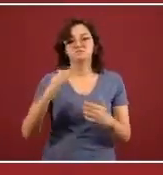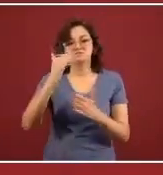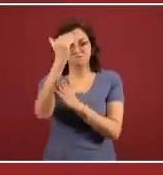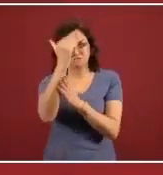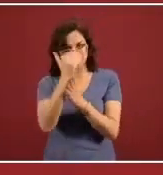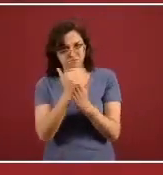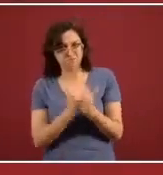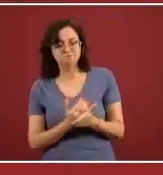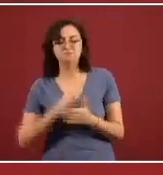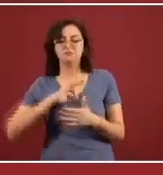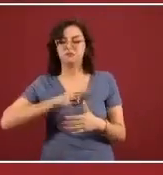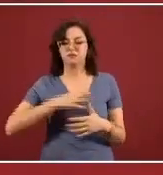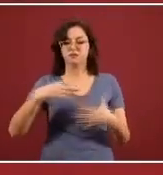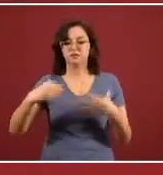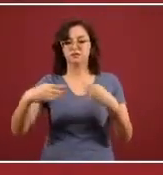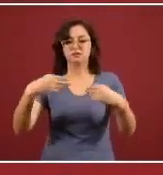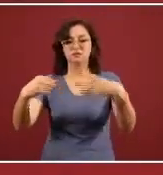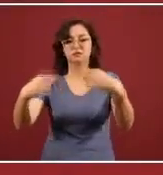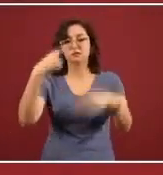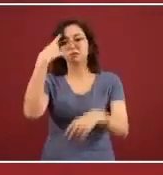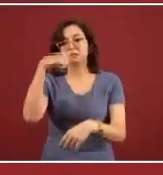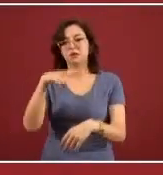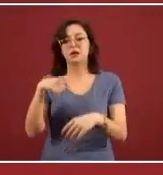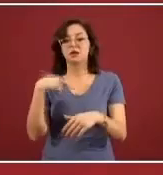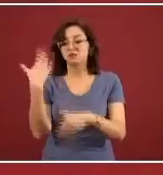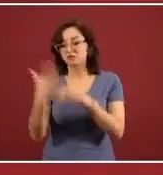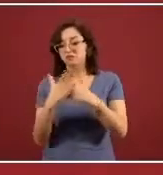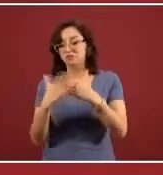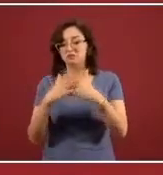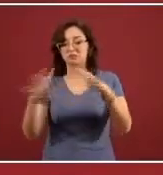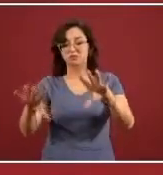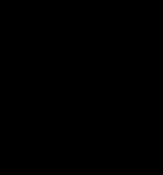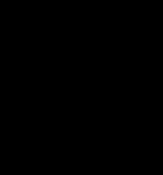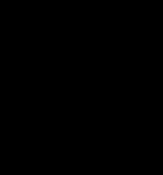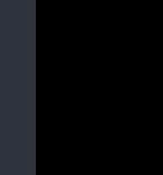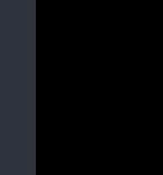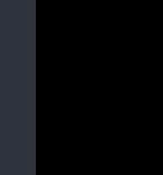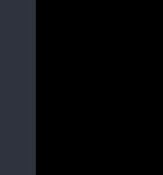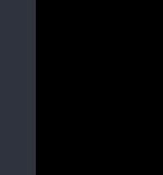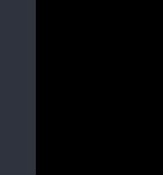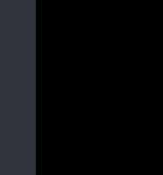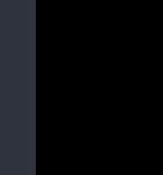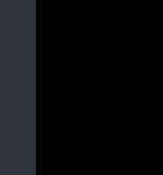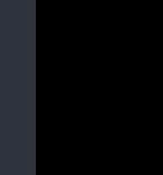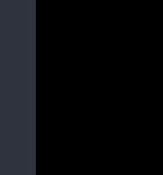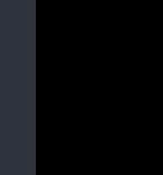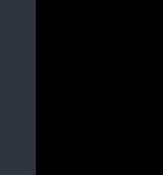reducir la transmisión para que no haya tantos casos y se puedan evitar muertes.